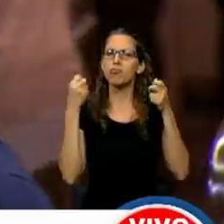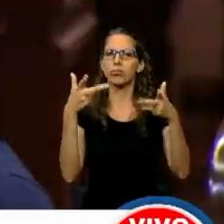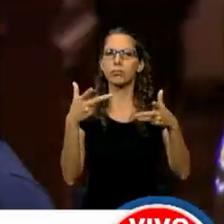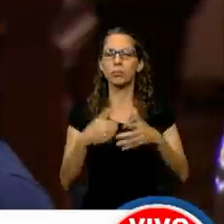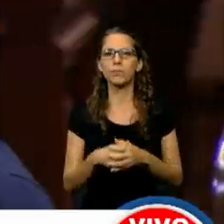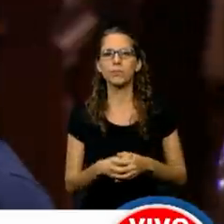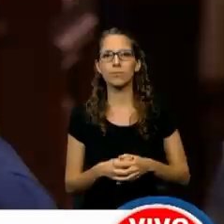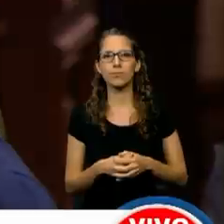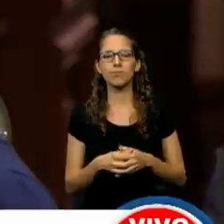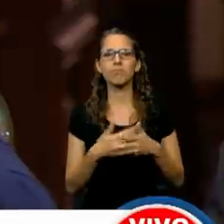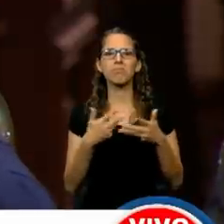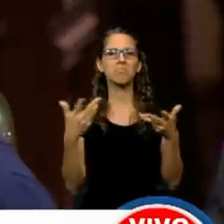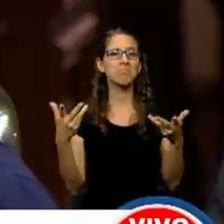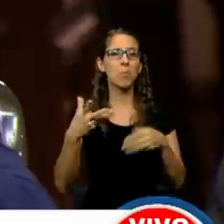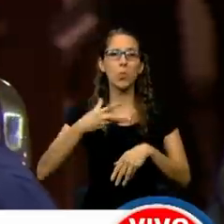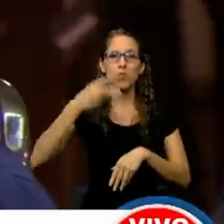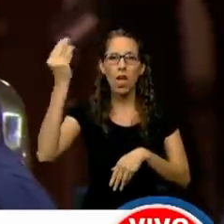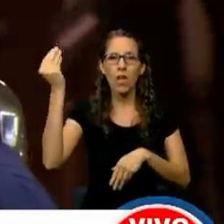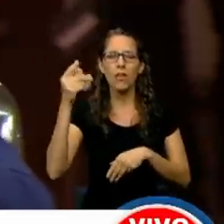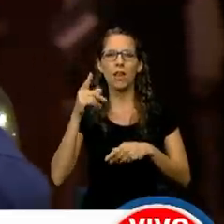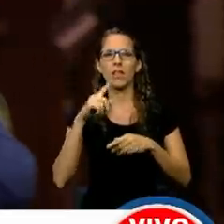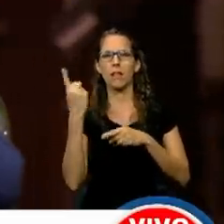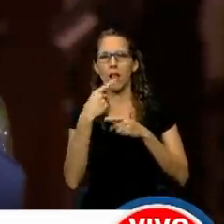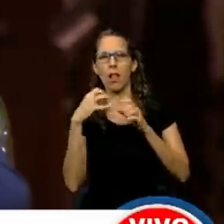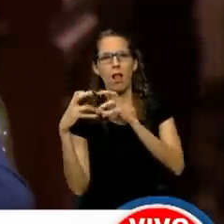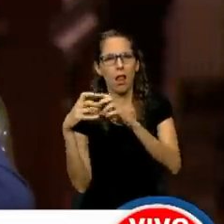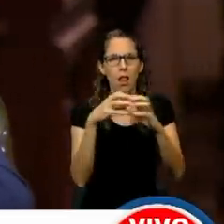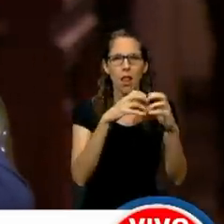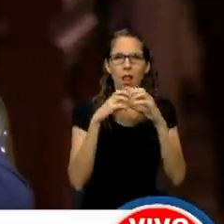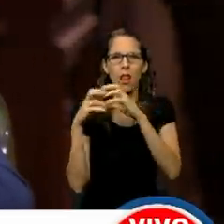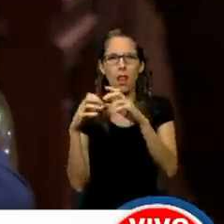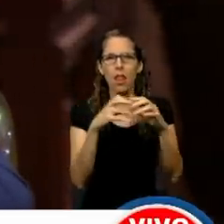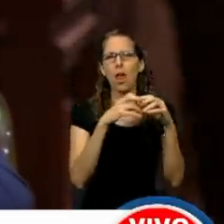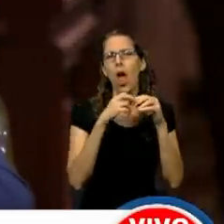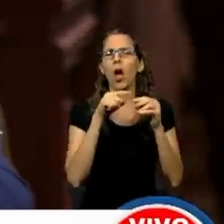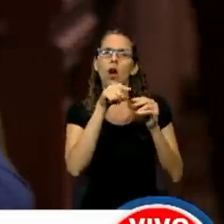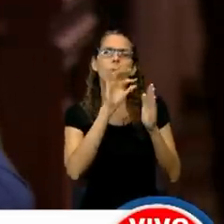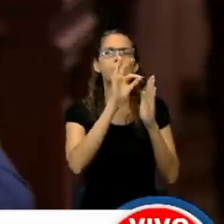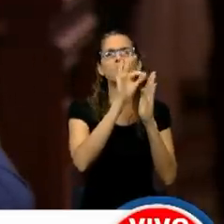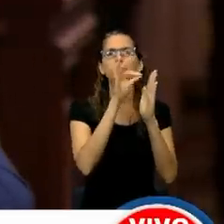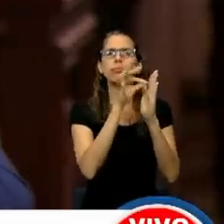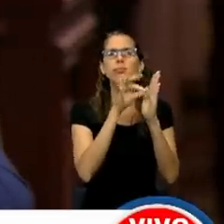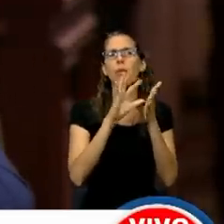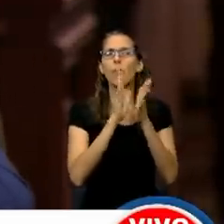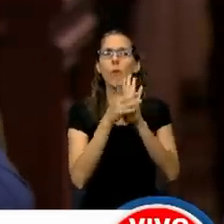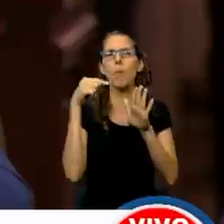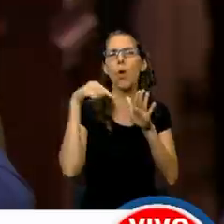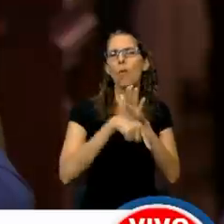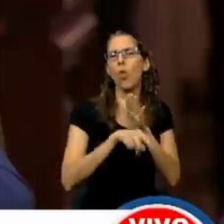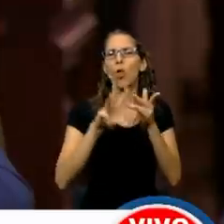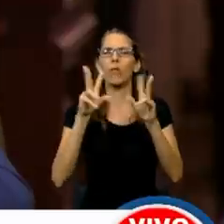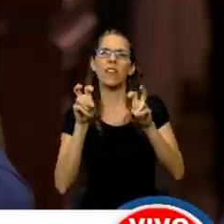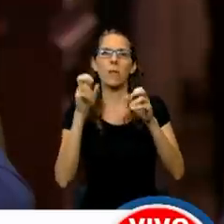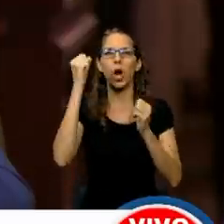porque muchas veces la discusión se basa en tecnicismos de economistas y se queda de lado